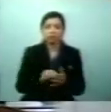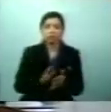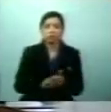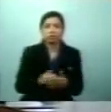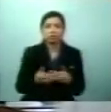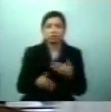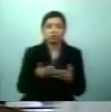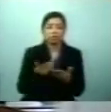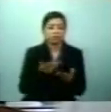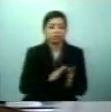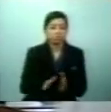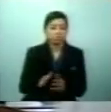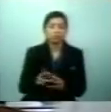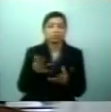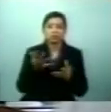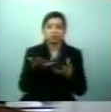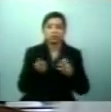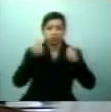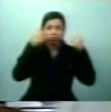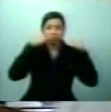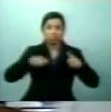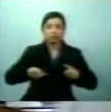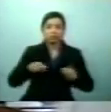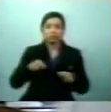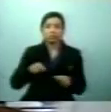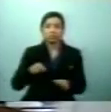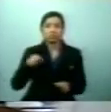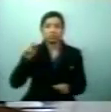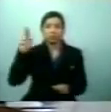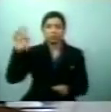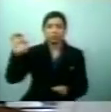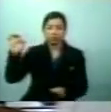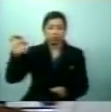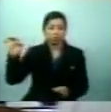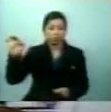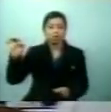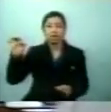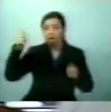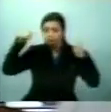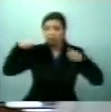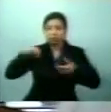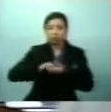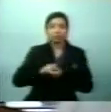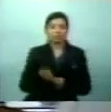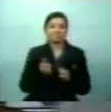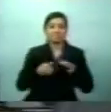anhelado acuerdo de asociación con la Unión Europea. Muchas gracias.